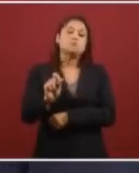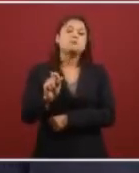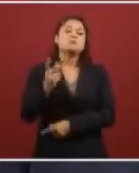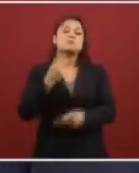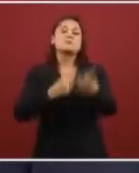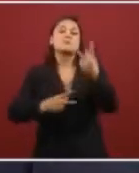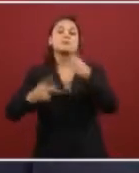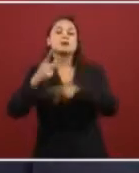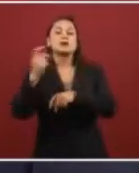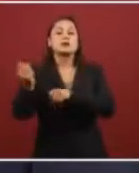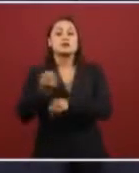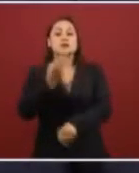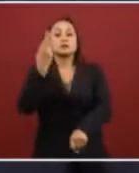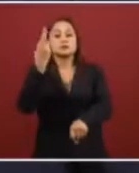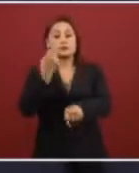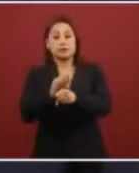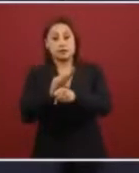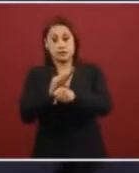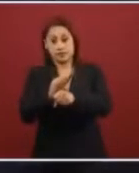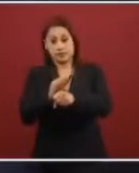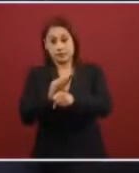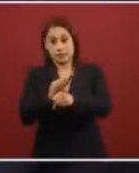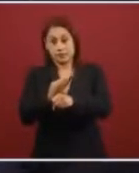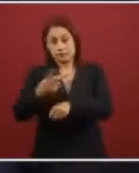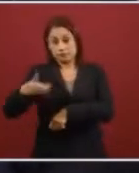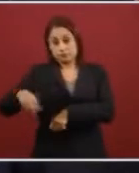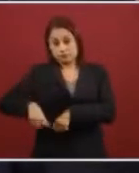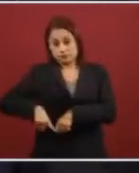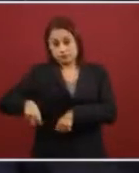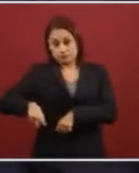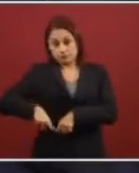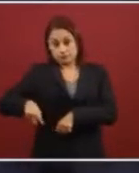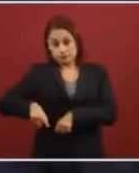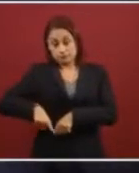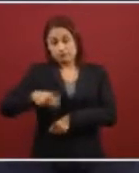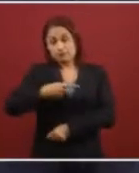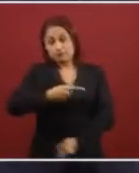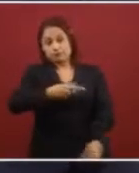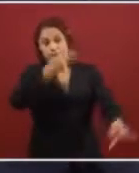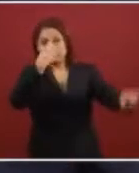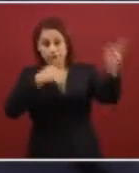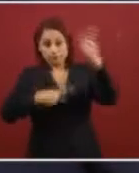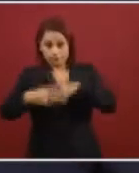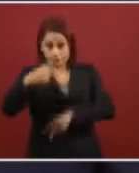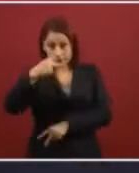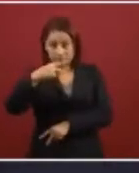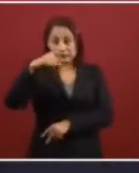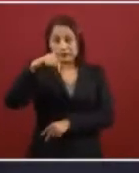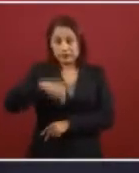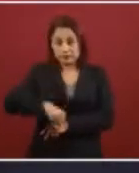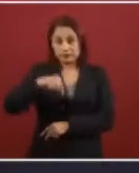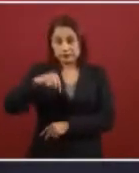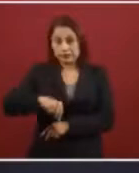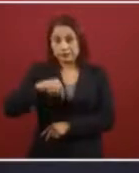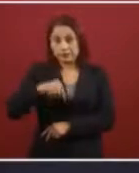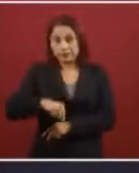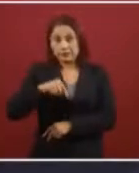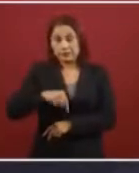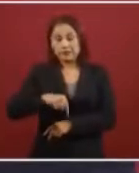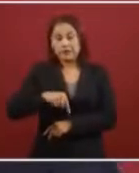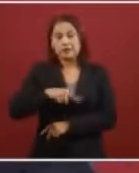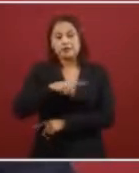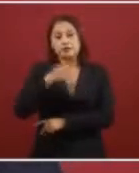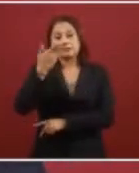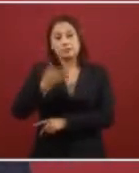que here. Va a entrevistarse. That will interview el señor Pompeo